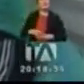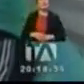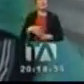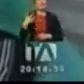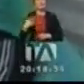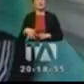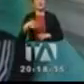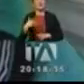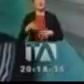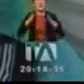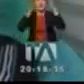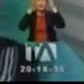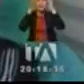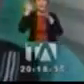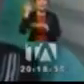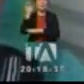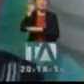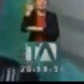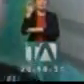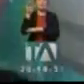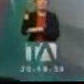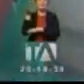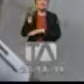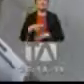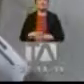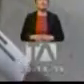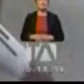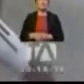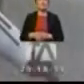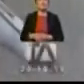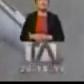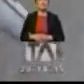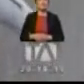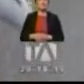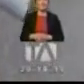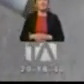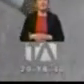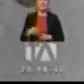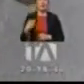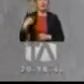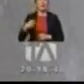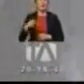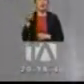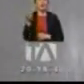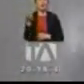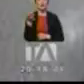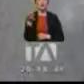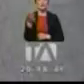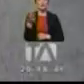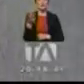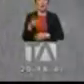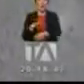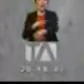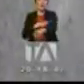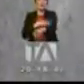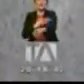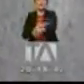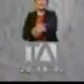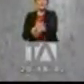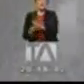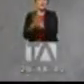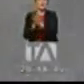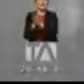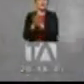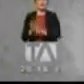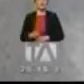que recibir atención de emergencia en Cúcuta. La pierna me olía a picho, porque de verdad no tenía con qué limpiarme. Si yo